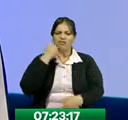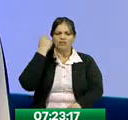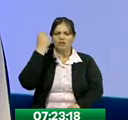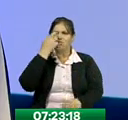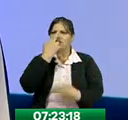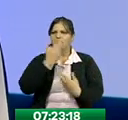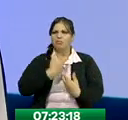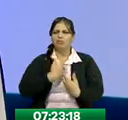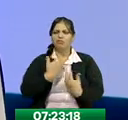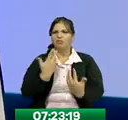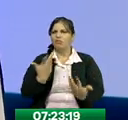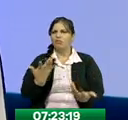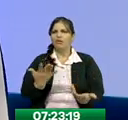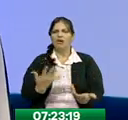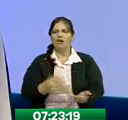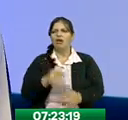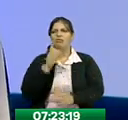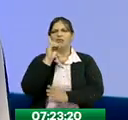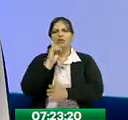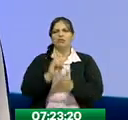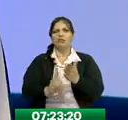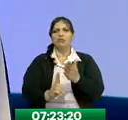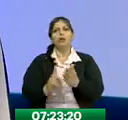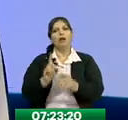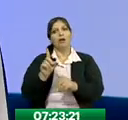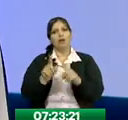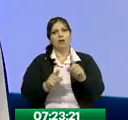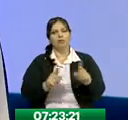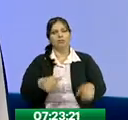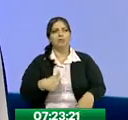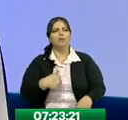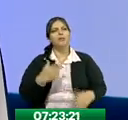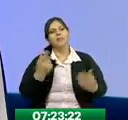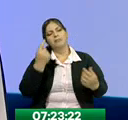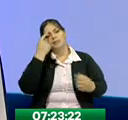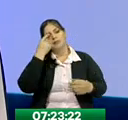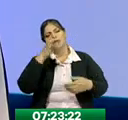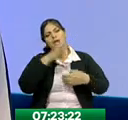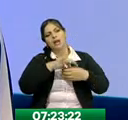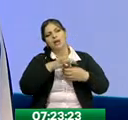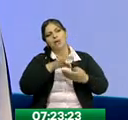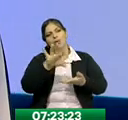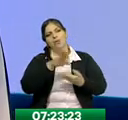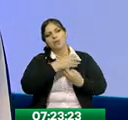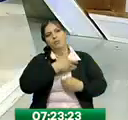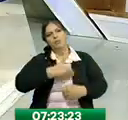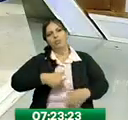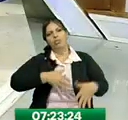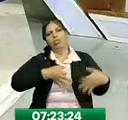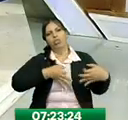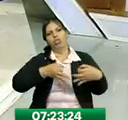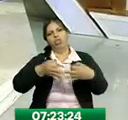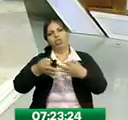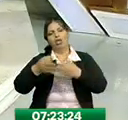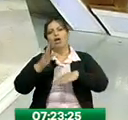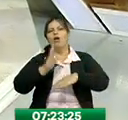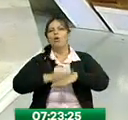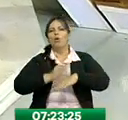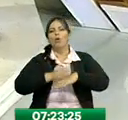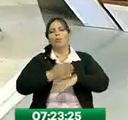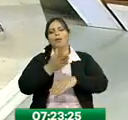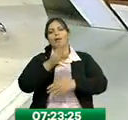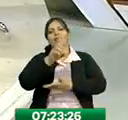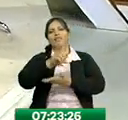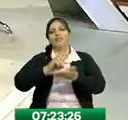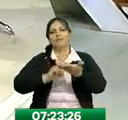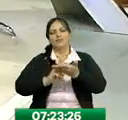y han puesto ciertas acciones de protección que están retrasando un poco el tema de las elecciones. Los postulados, las candidaturas